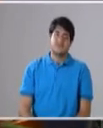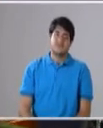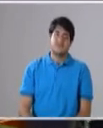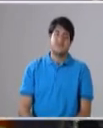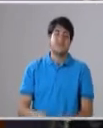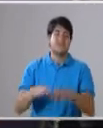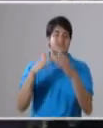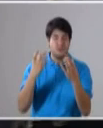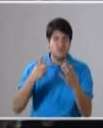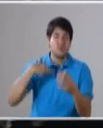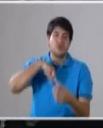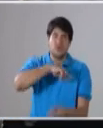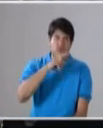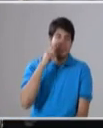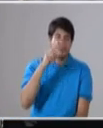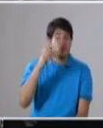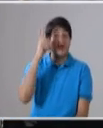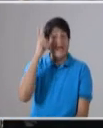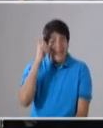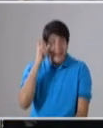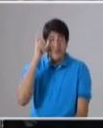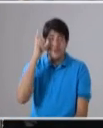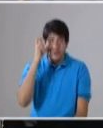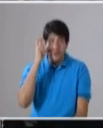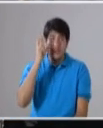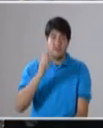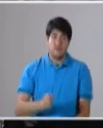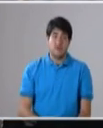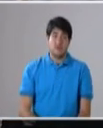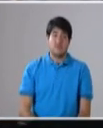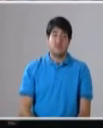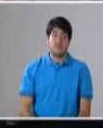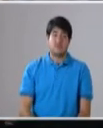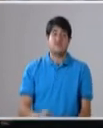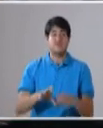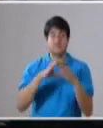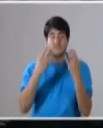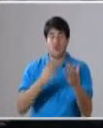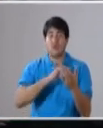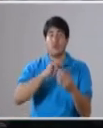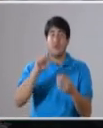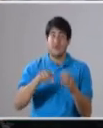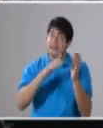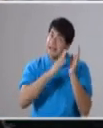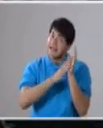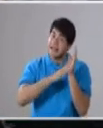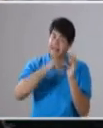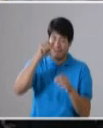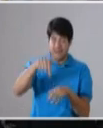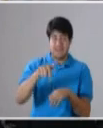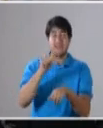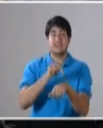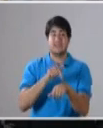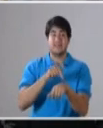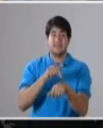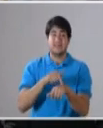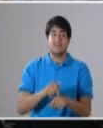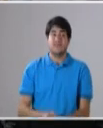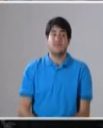vemos nosotros? Por eso, escuchemos. Escuchemos. ¿Cómo está la alabanza de nuestros tiempos?